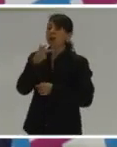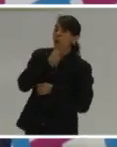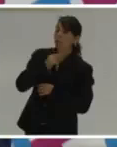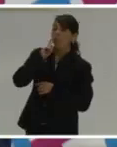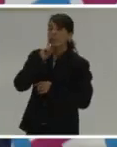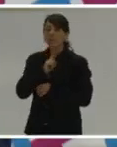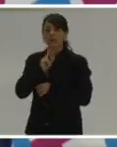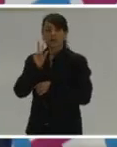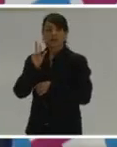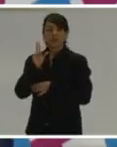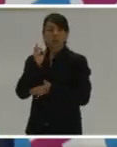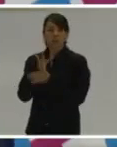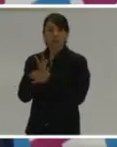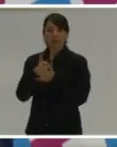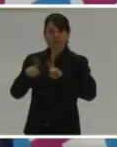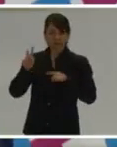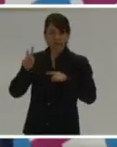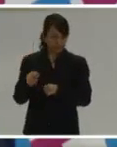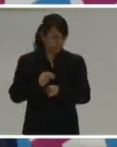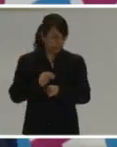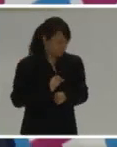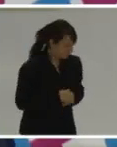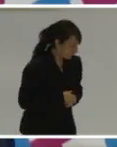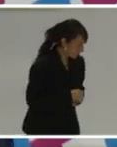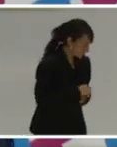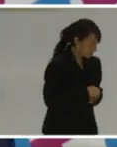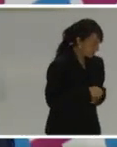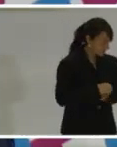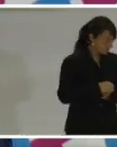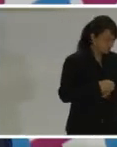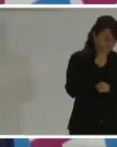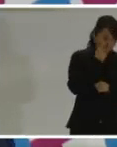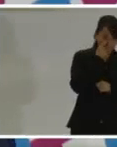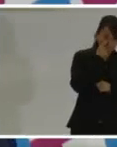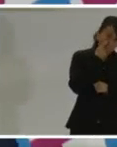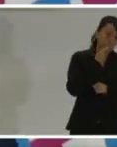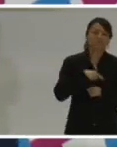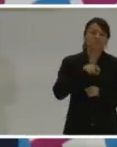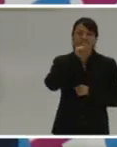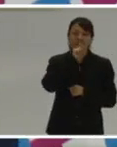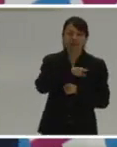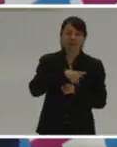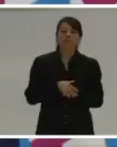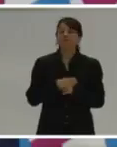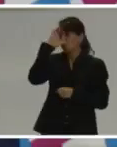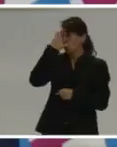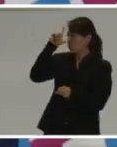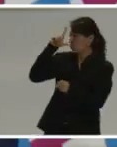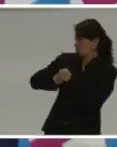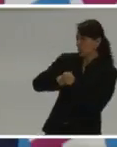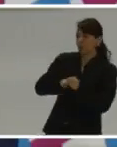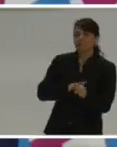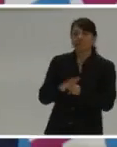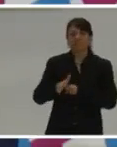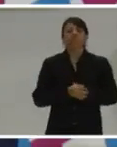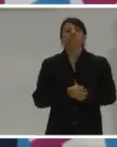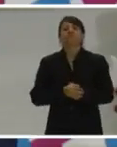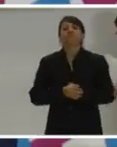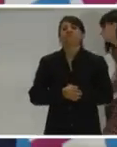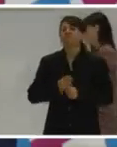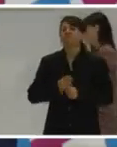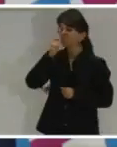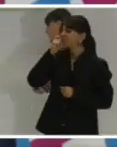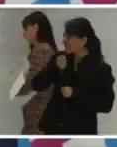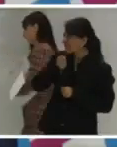origen cultural. En el sistema normativo indígena, ¿cómo debe aplicarse de forma práctica la paridad para hacer efectiva